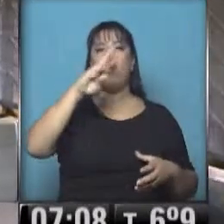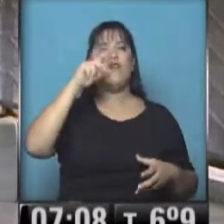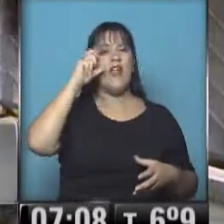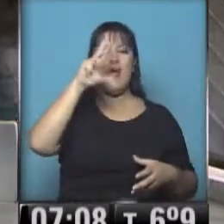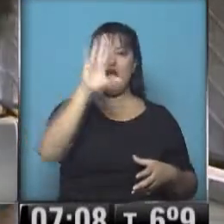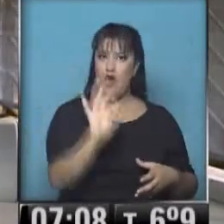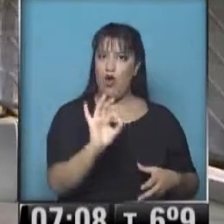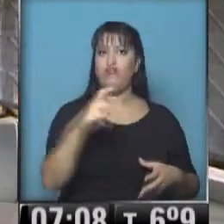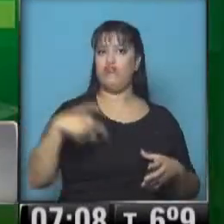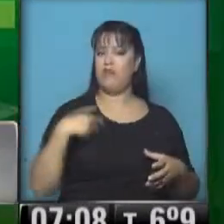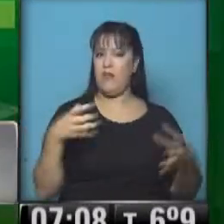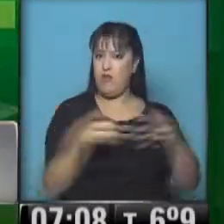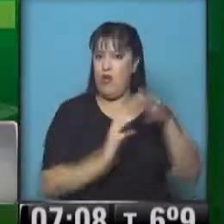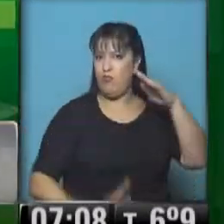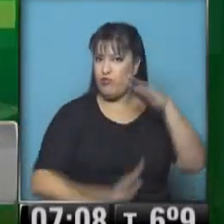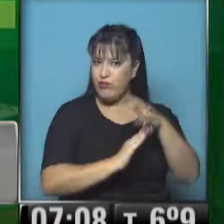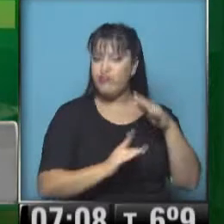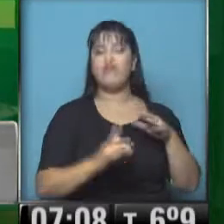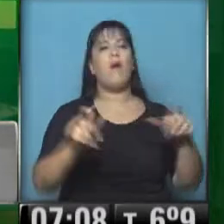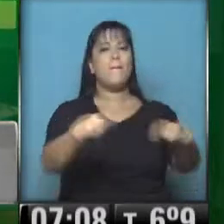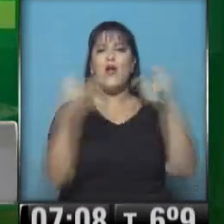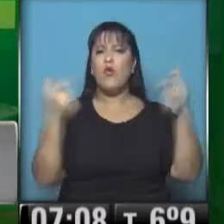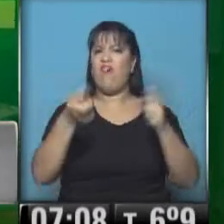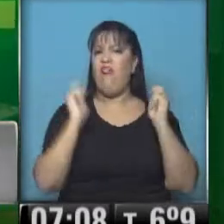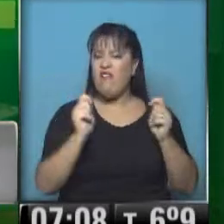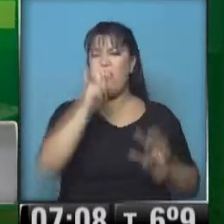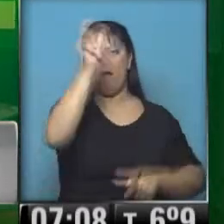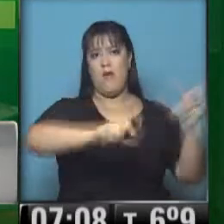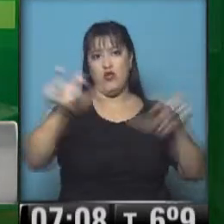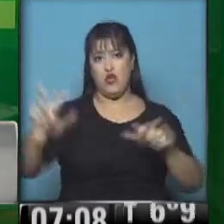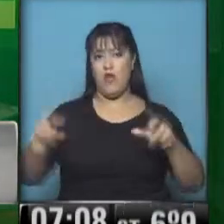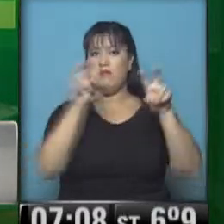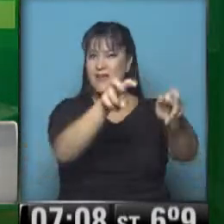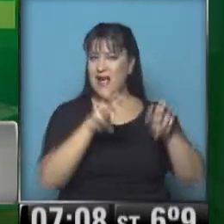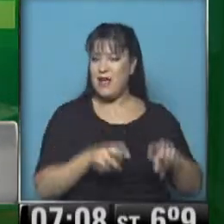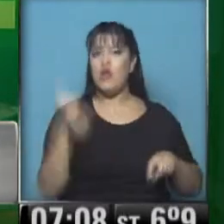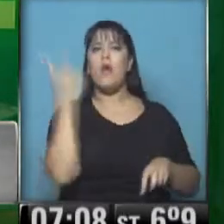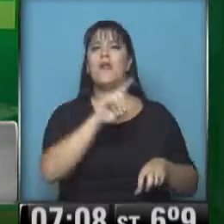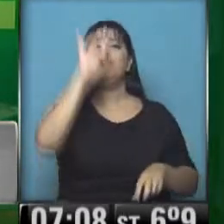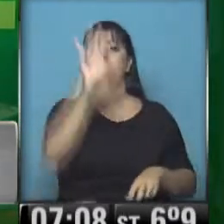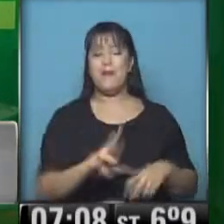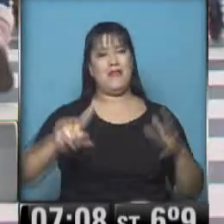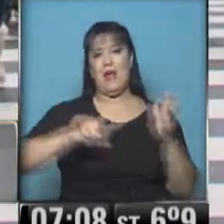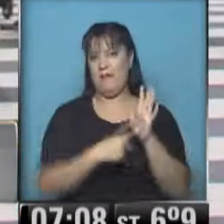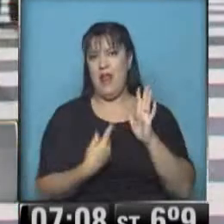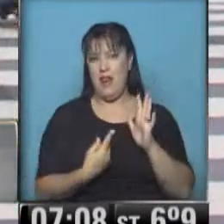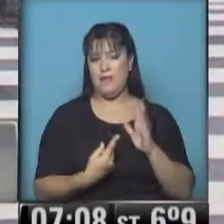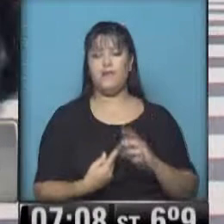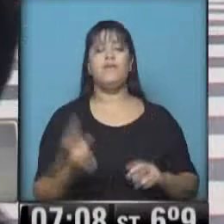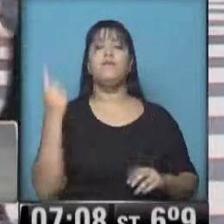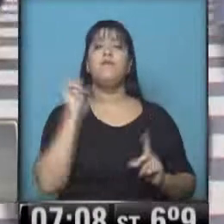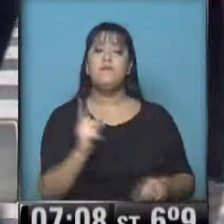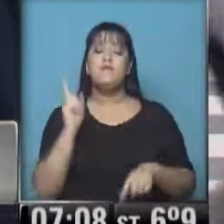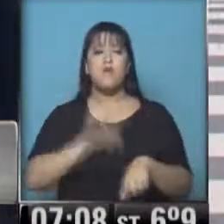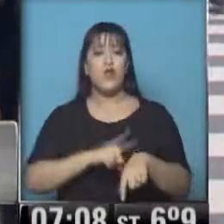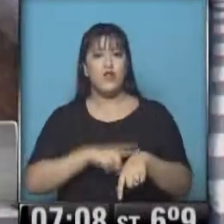la masa de la gente afectó directamente a favor de la medida de fuerza aunque solo es capital federal al mismo tiempo